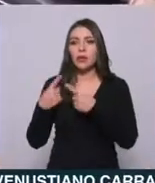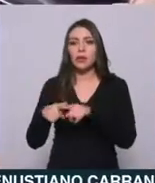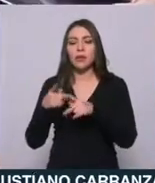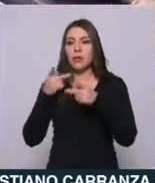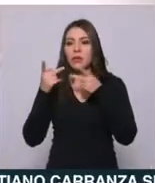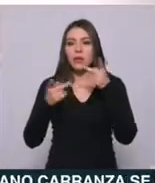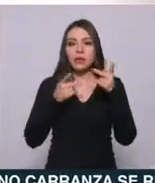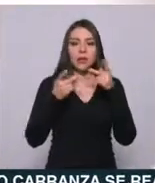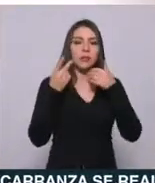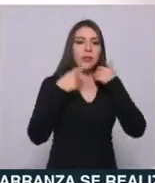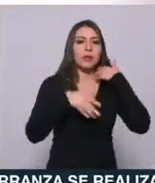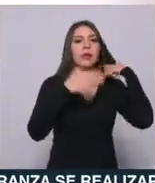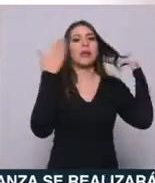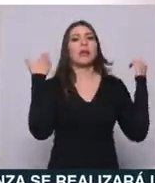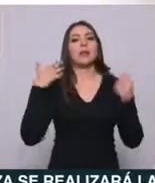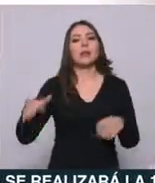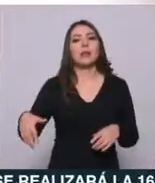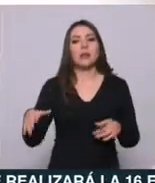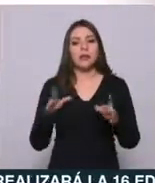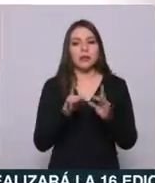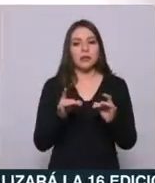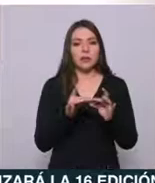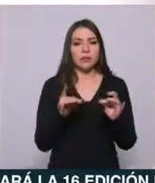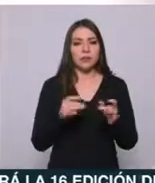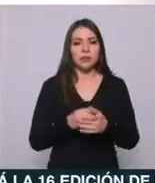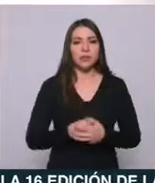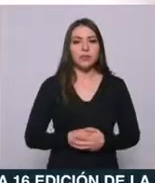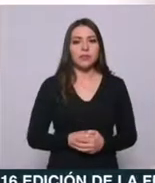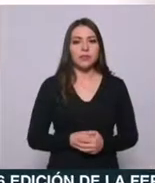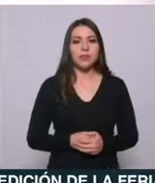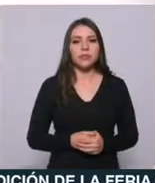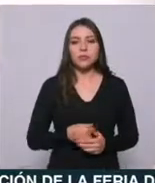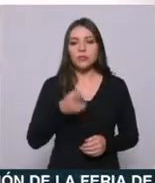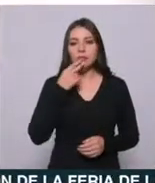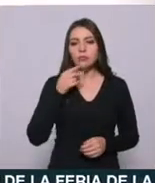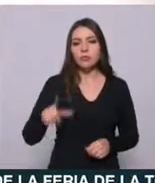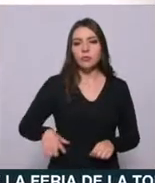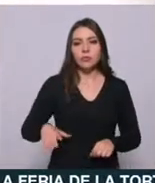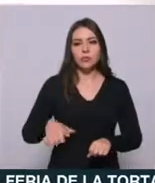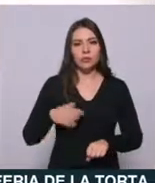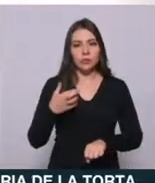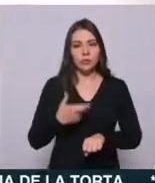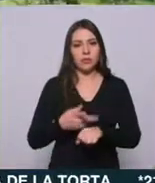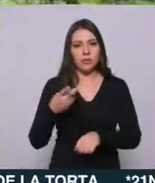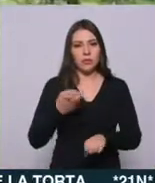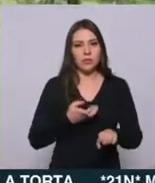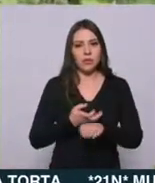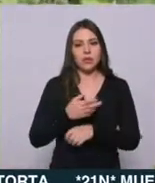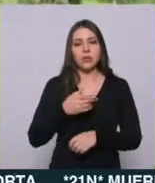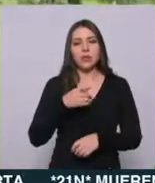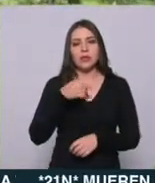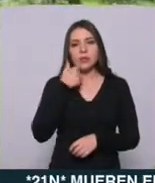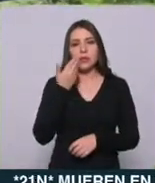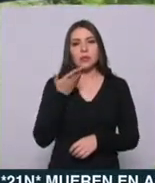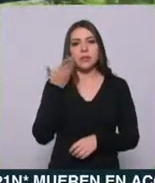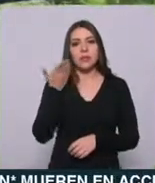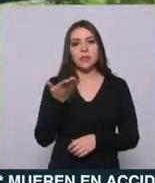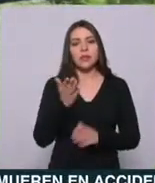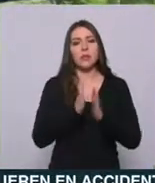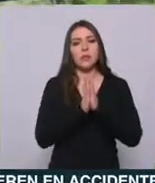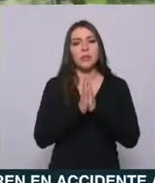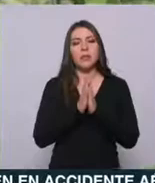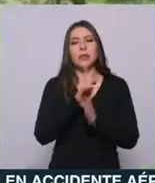ustedes ya bien lo escuchaban, el gobernador del estado, Silvano Aureoles, pues salió a pedir que el alto a